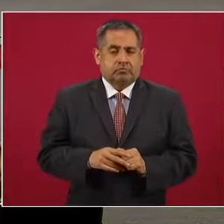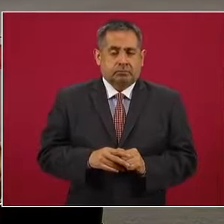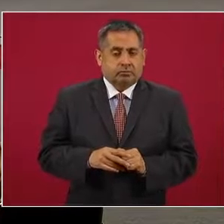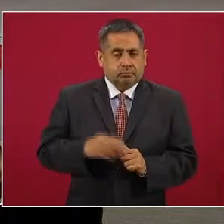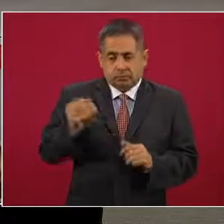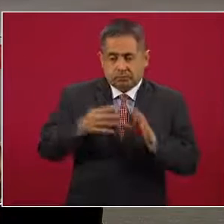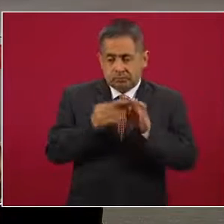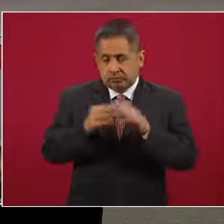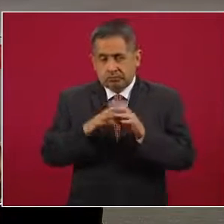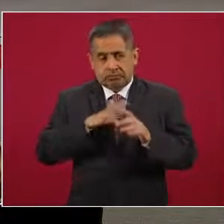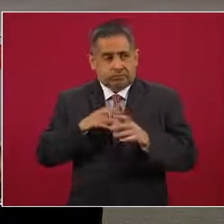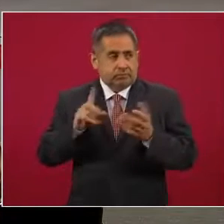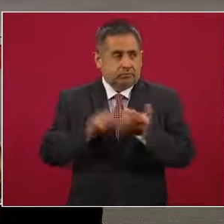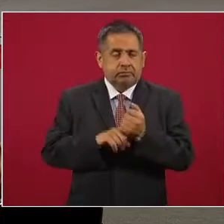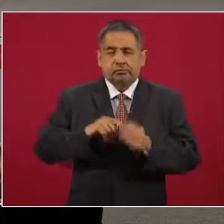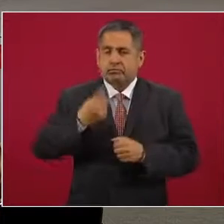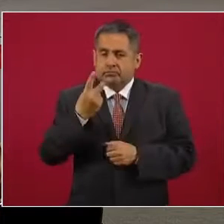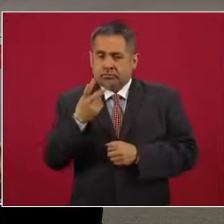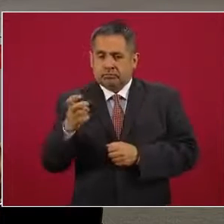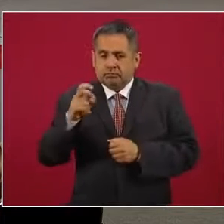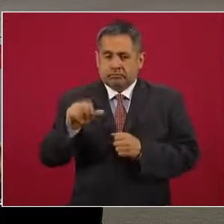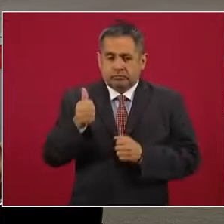aunque tenemos 211,